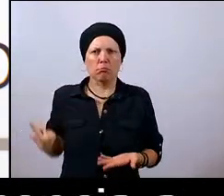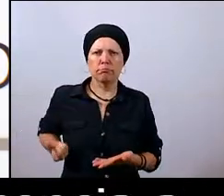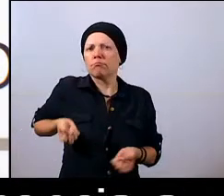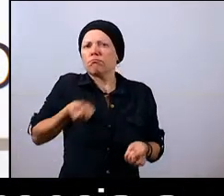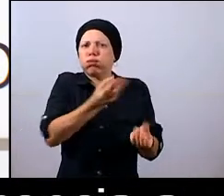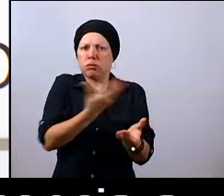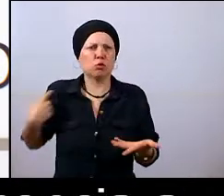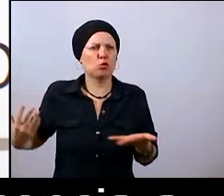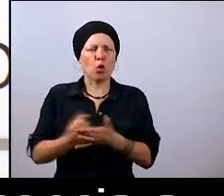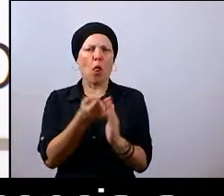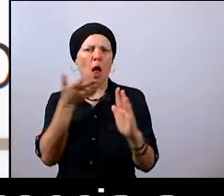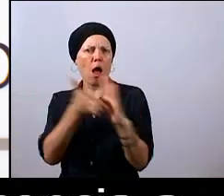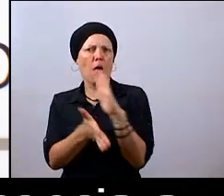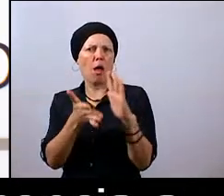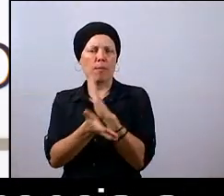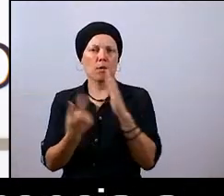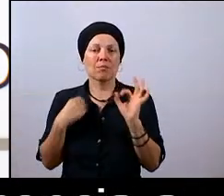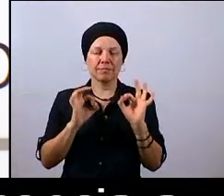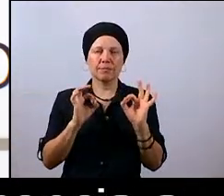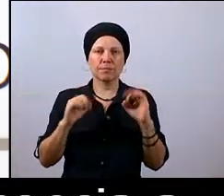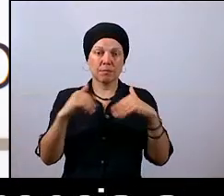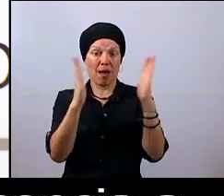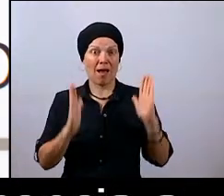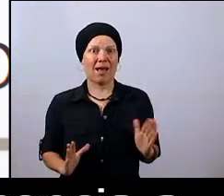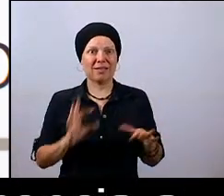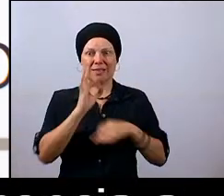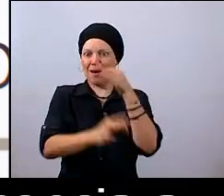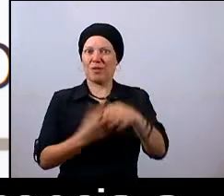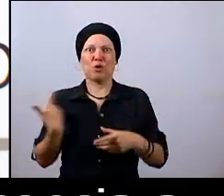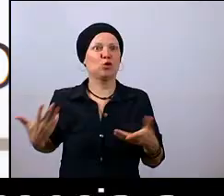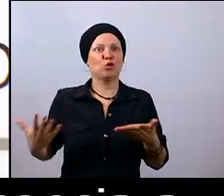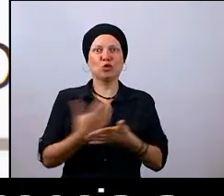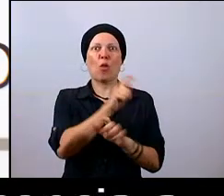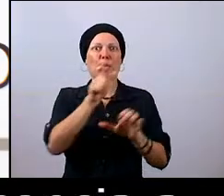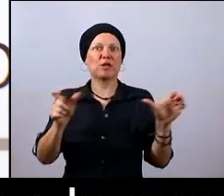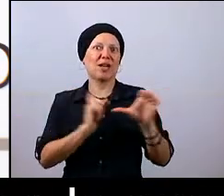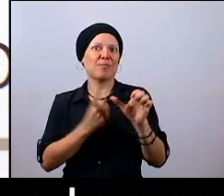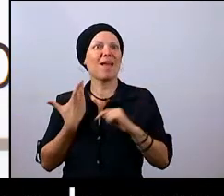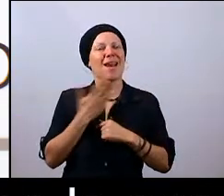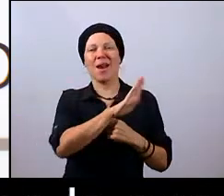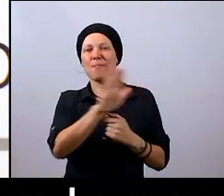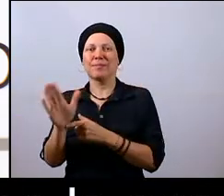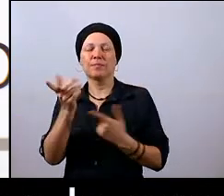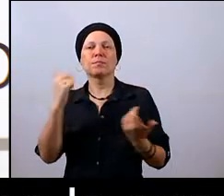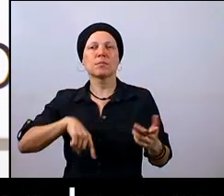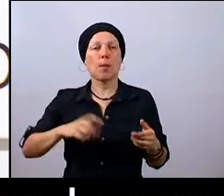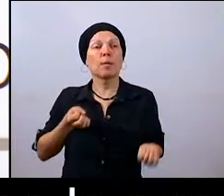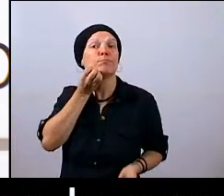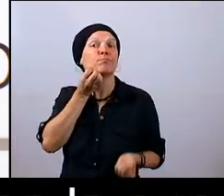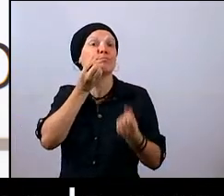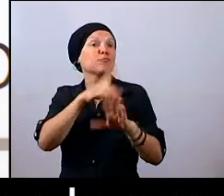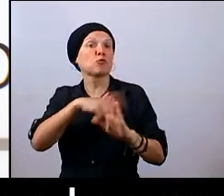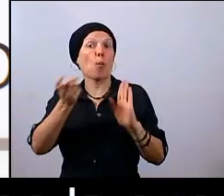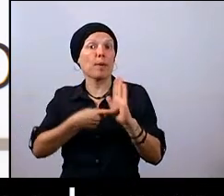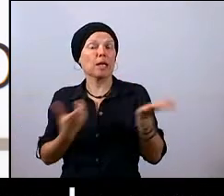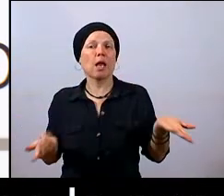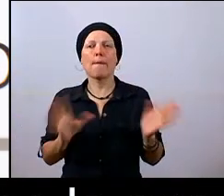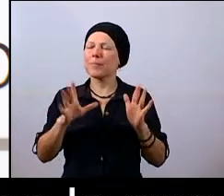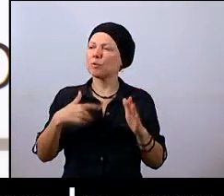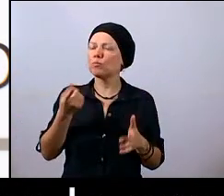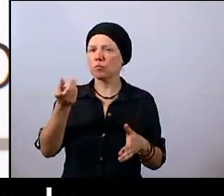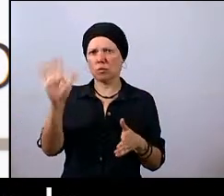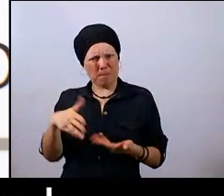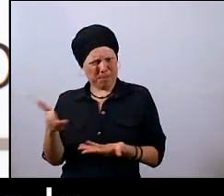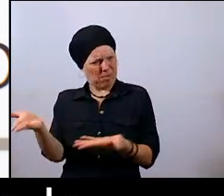las explicaciones en esa casa en la que estamos representados todos los extremeños y trasladar toda la información. Pero yo les